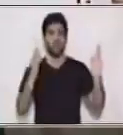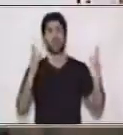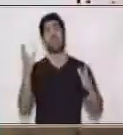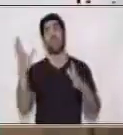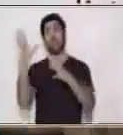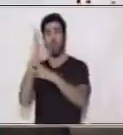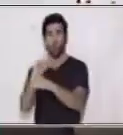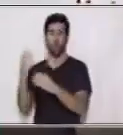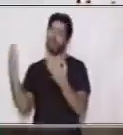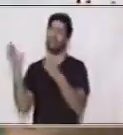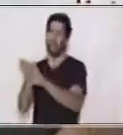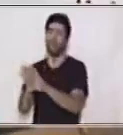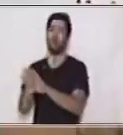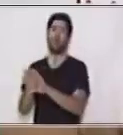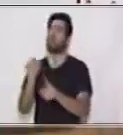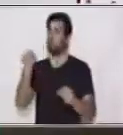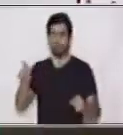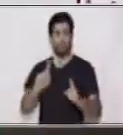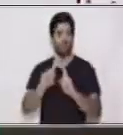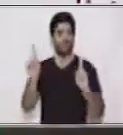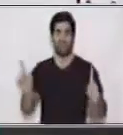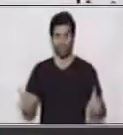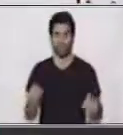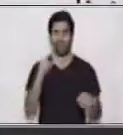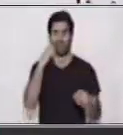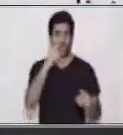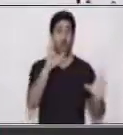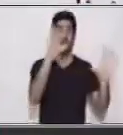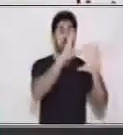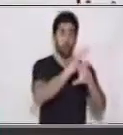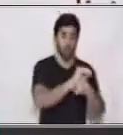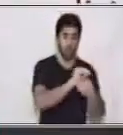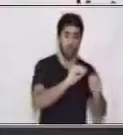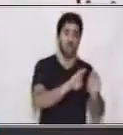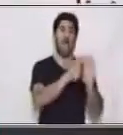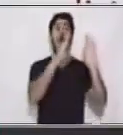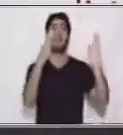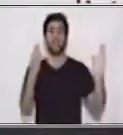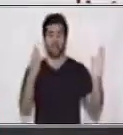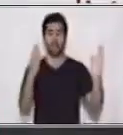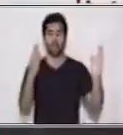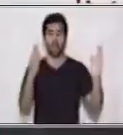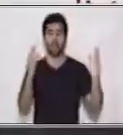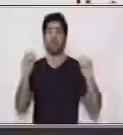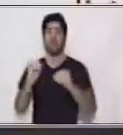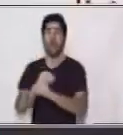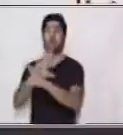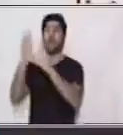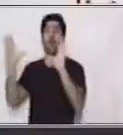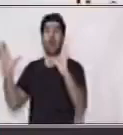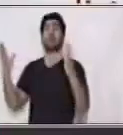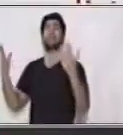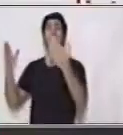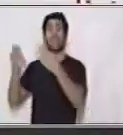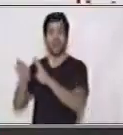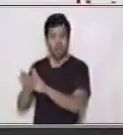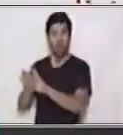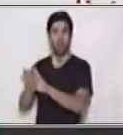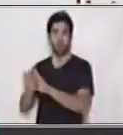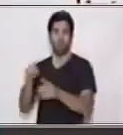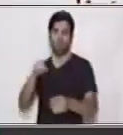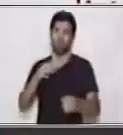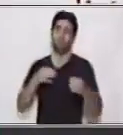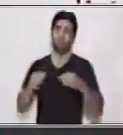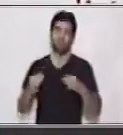Abierto, cerrado, noche, día. Únicamente no se están contradiciendo del todo, solo nos están diciendo